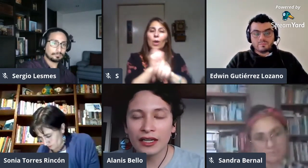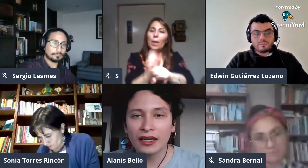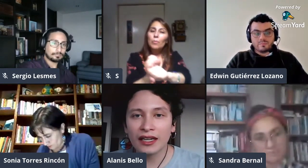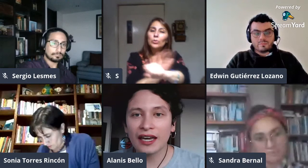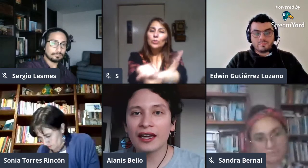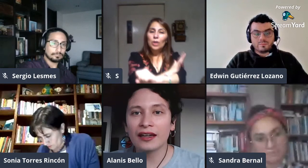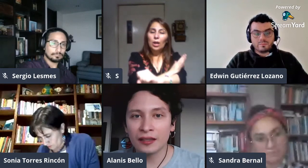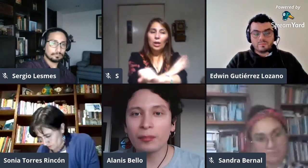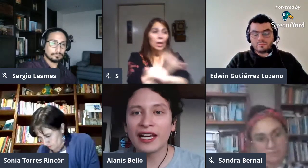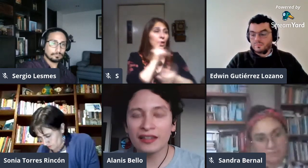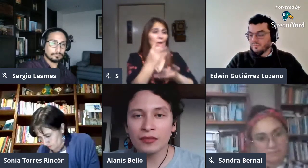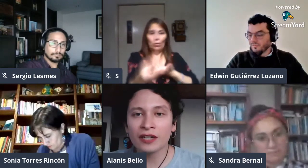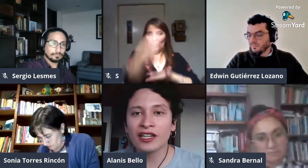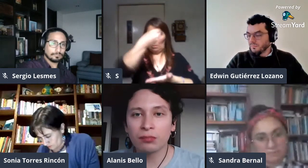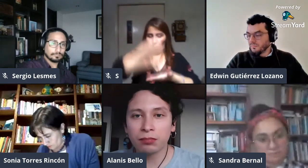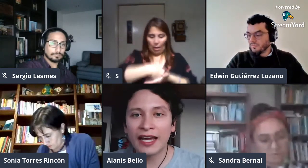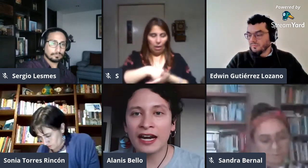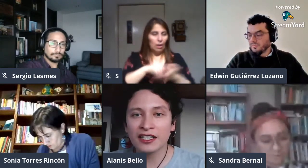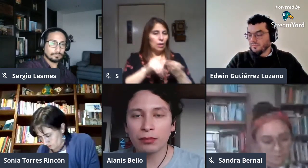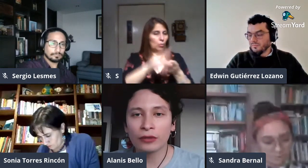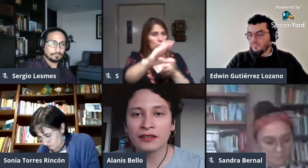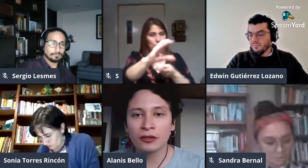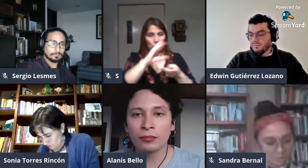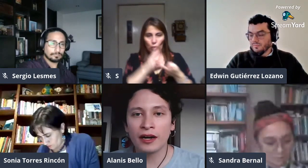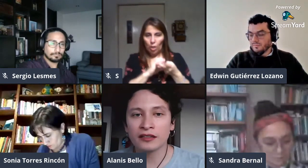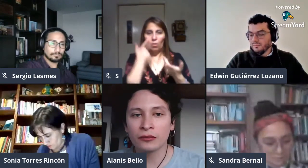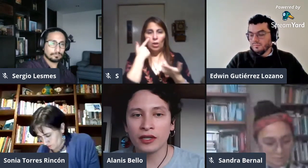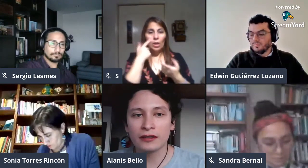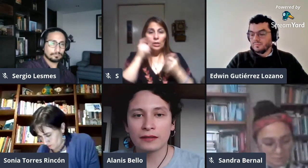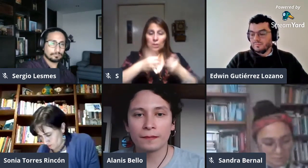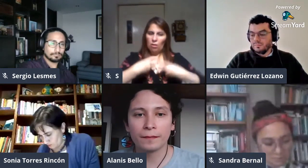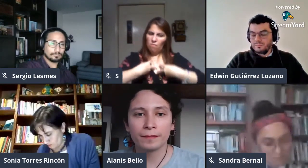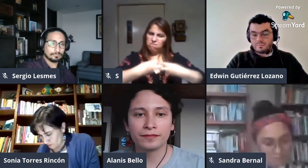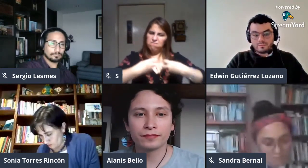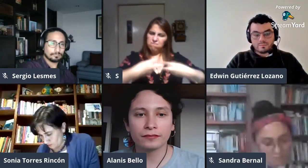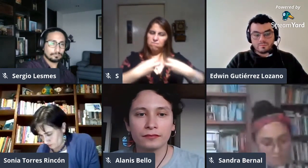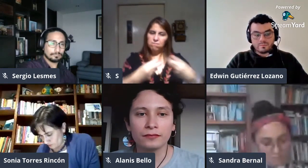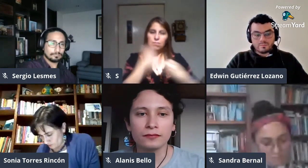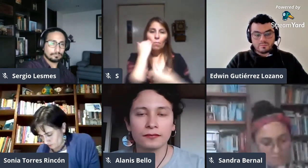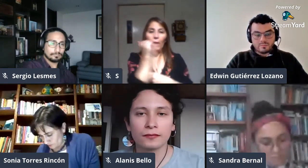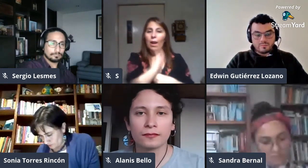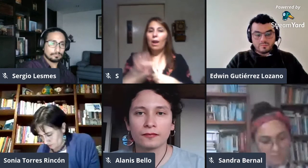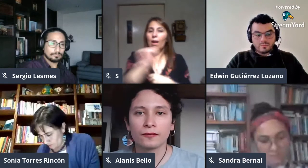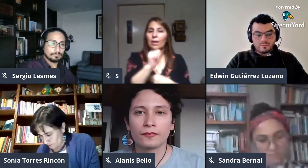remunerado, y que implica también una gran explotación para las mujeres.